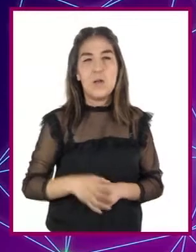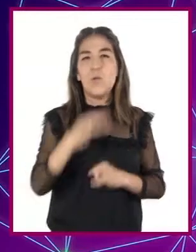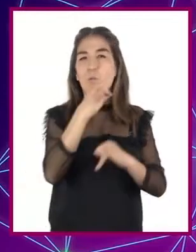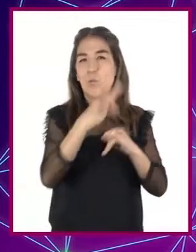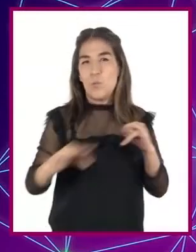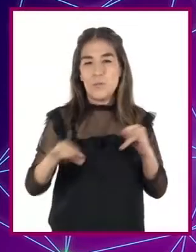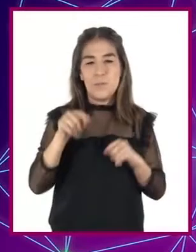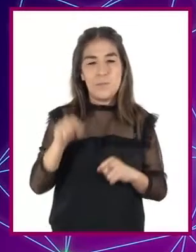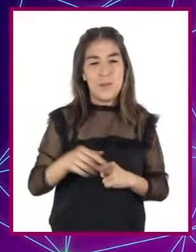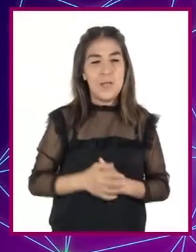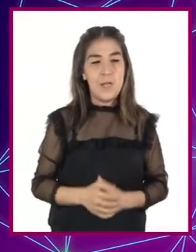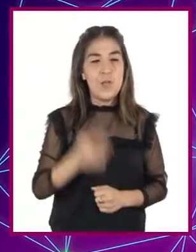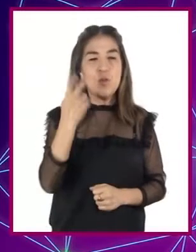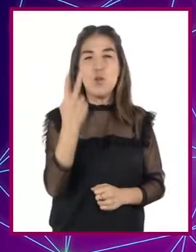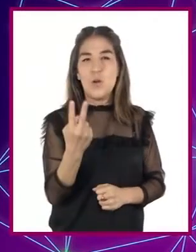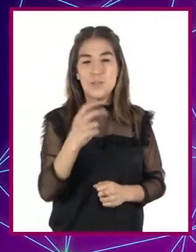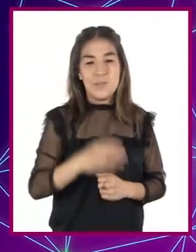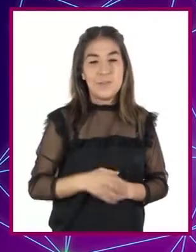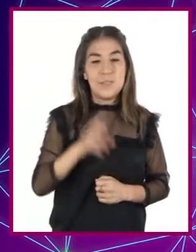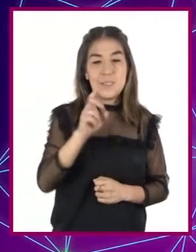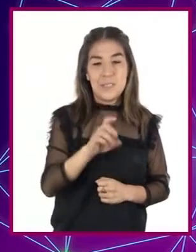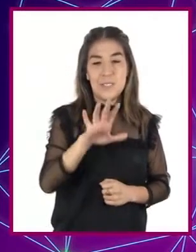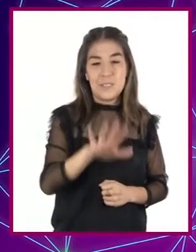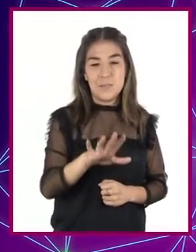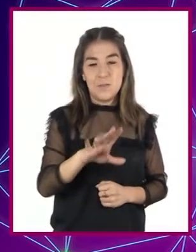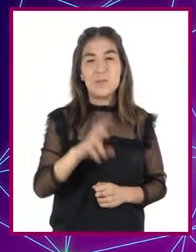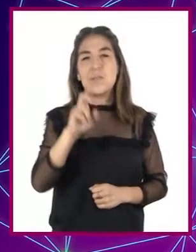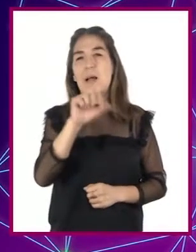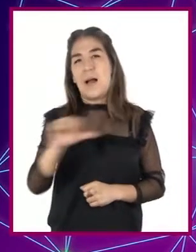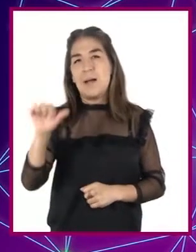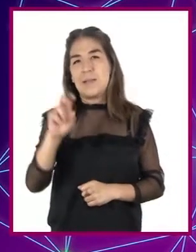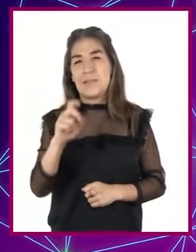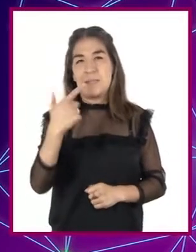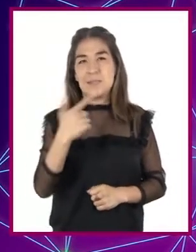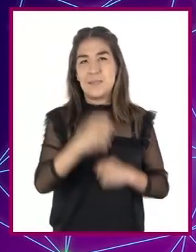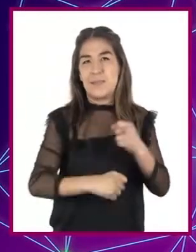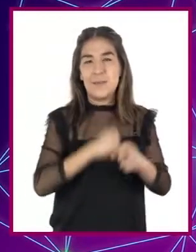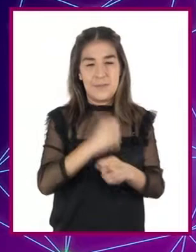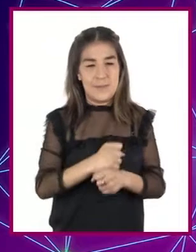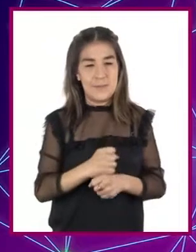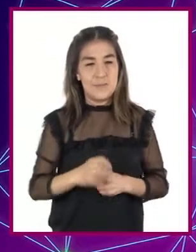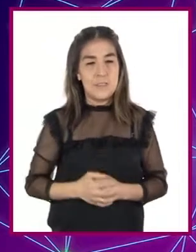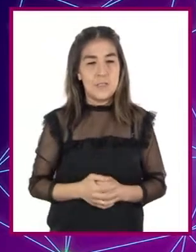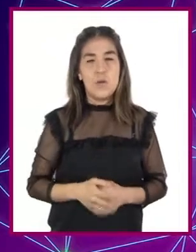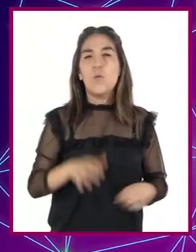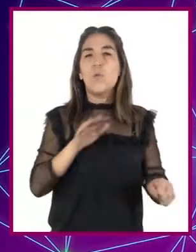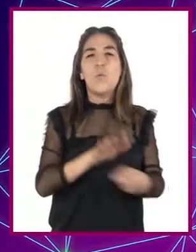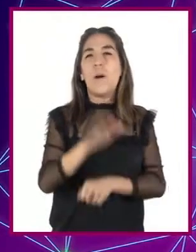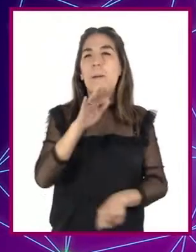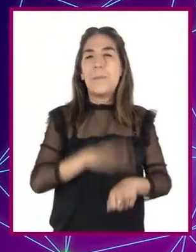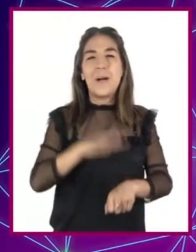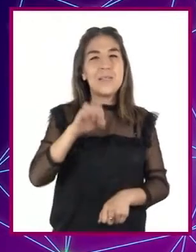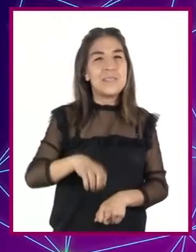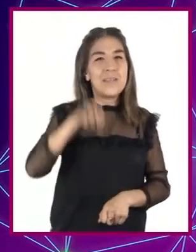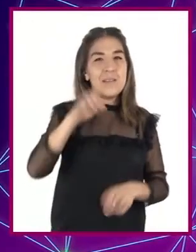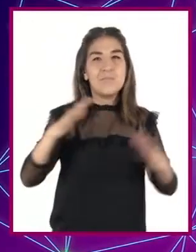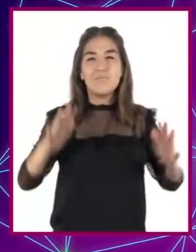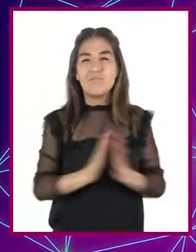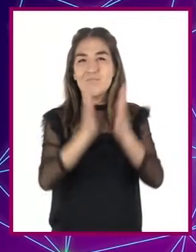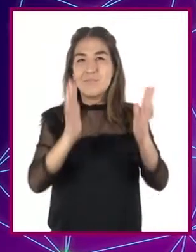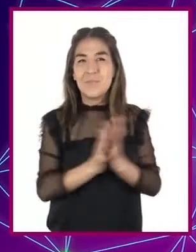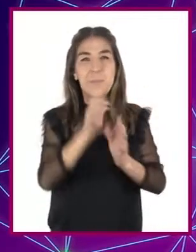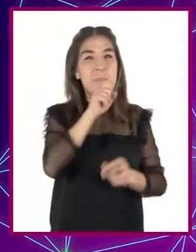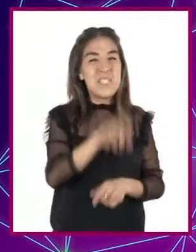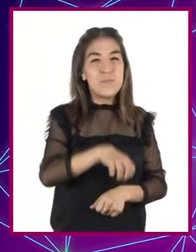intervalo, que son 2, entre 35 y 37 años. ¿En qué intervalo de edad hay más